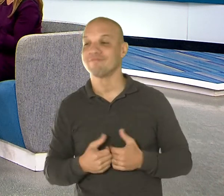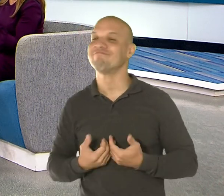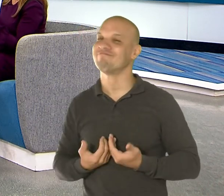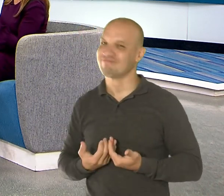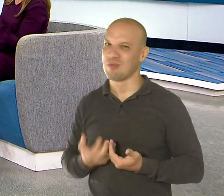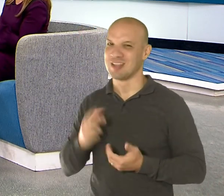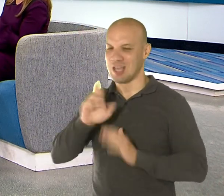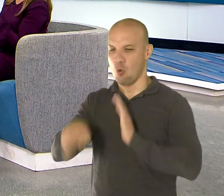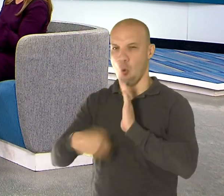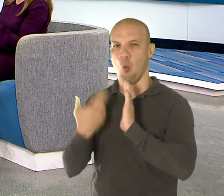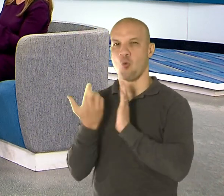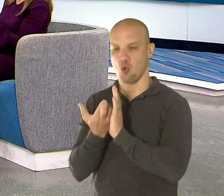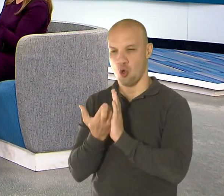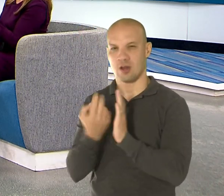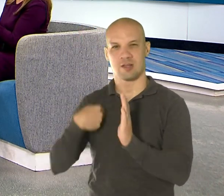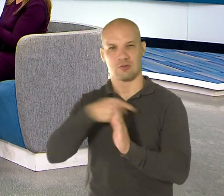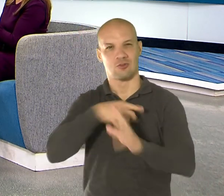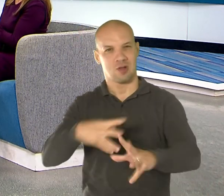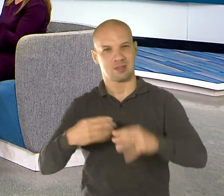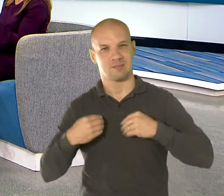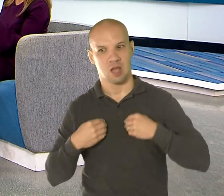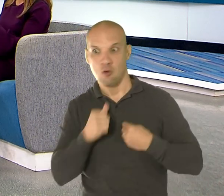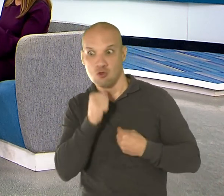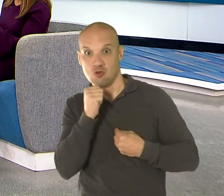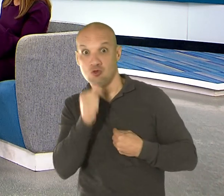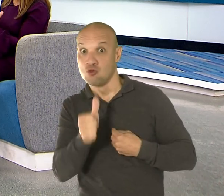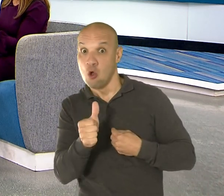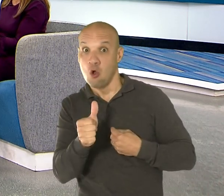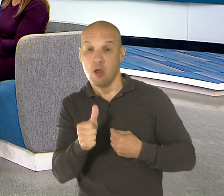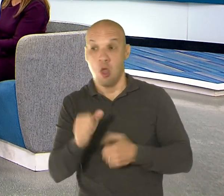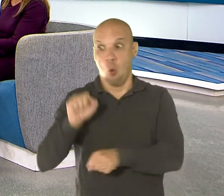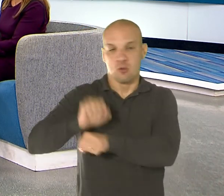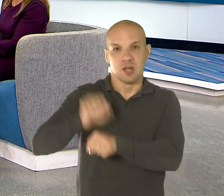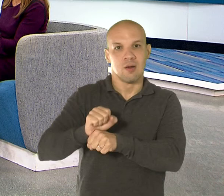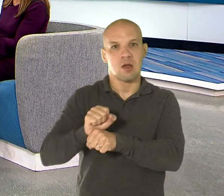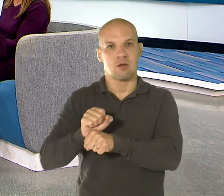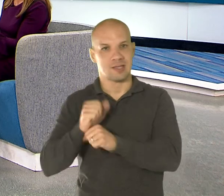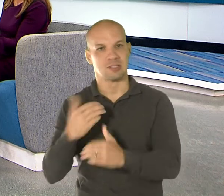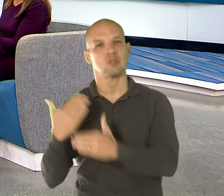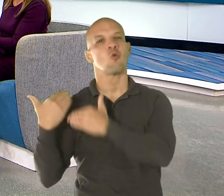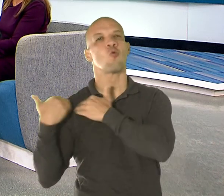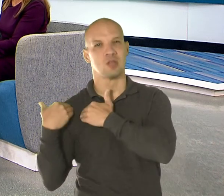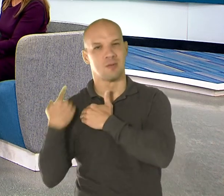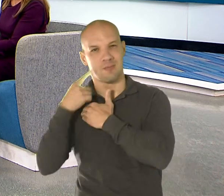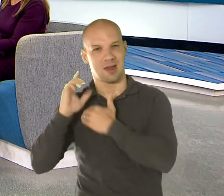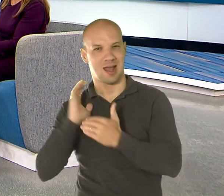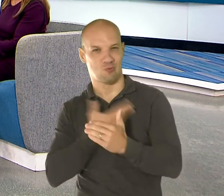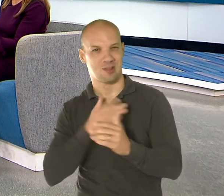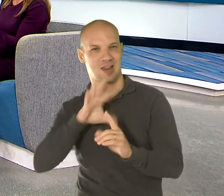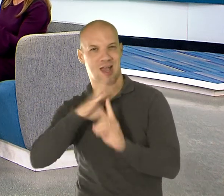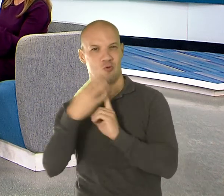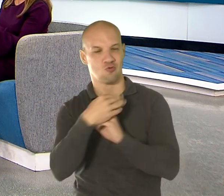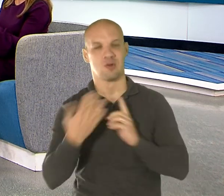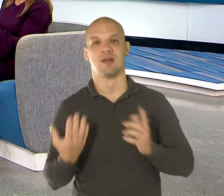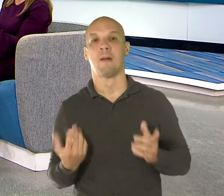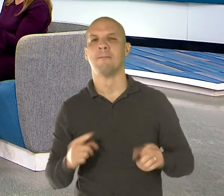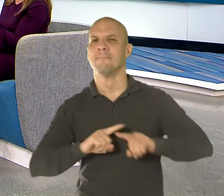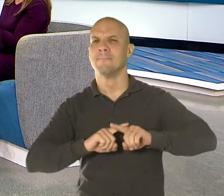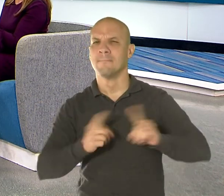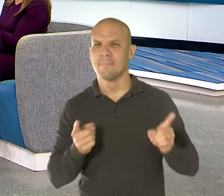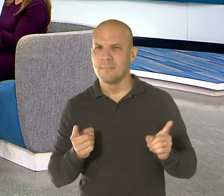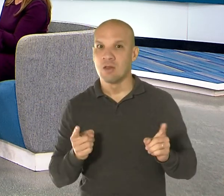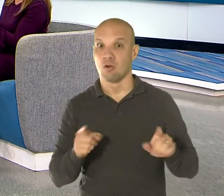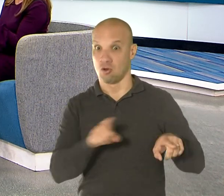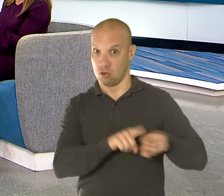culturalmente aceptamos, no como un trabajo, sino como un deber, un valor en sí mismo para nuestras culturas. Pero eso también tiene un